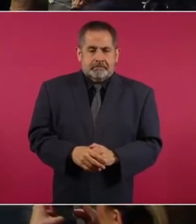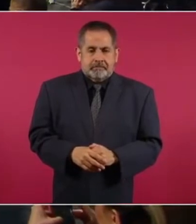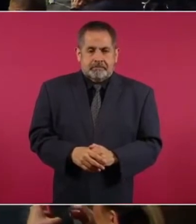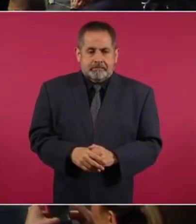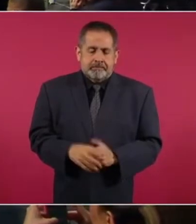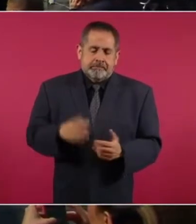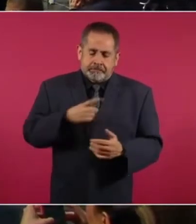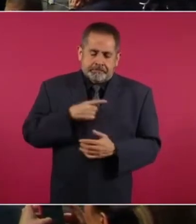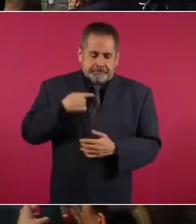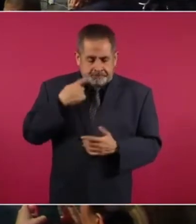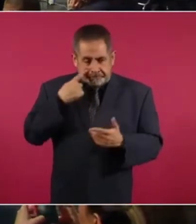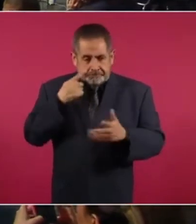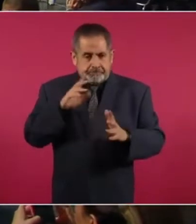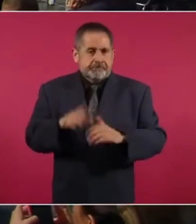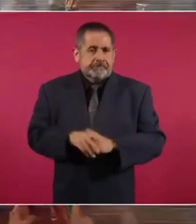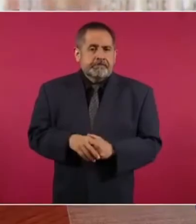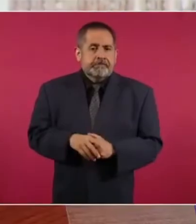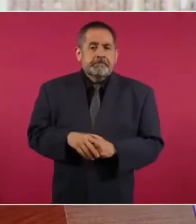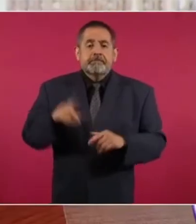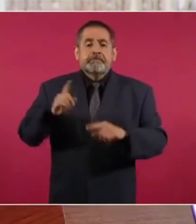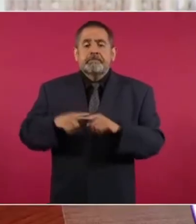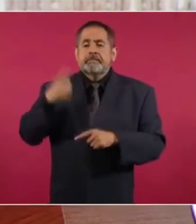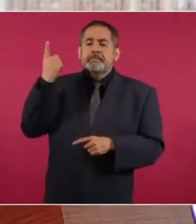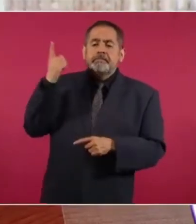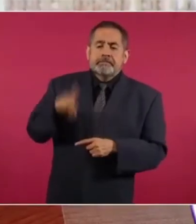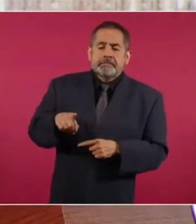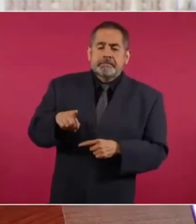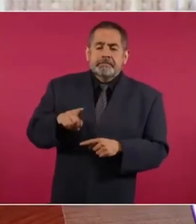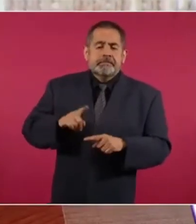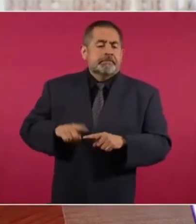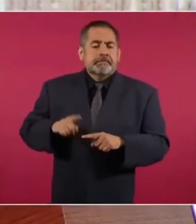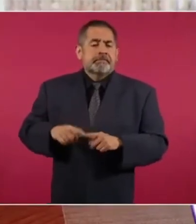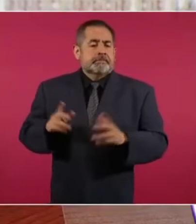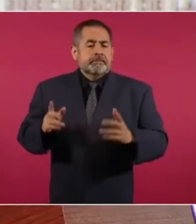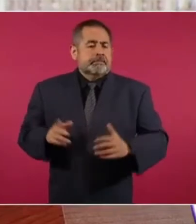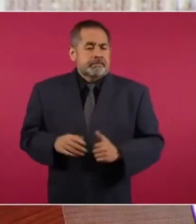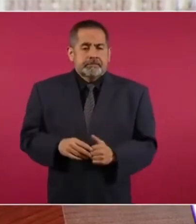hay que ver quién da la orden